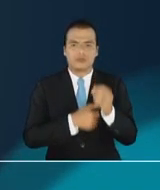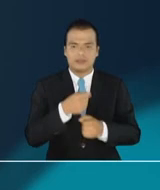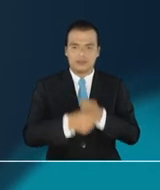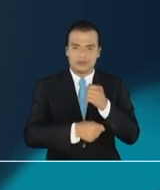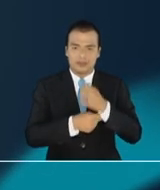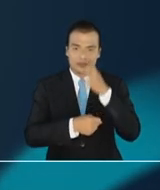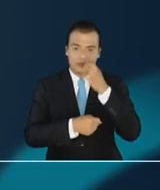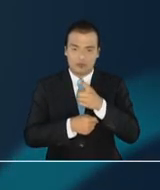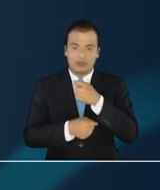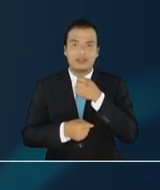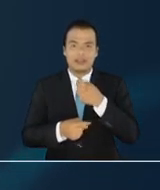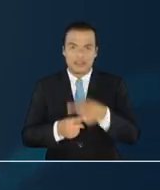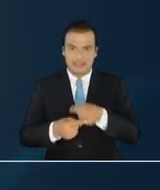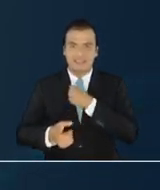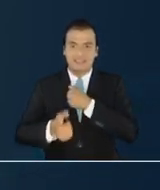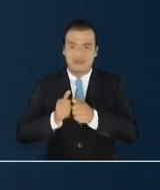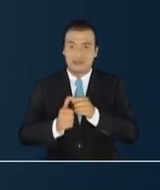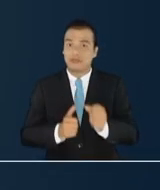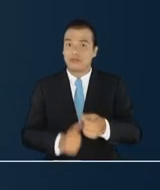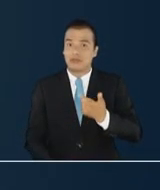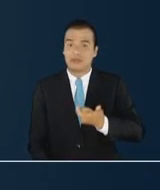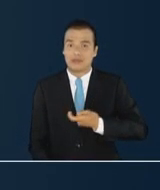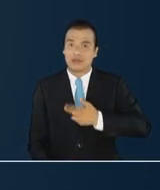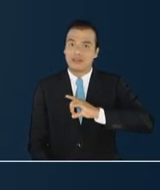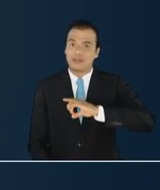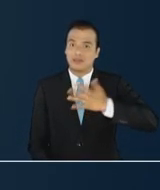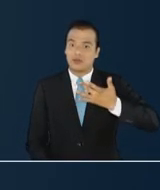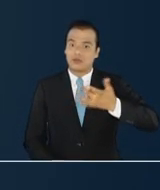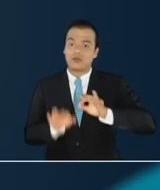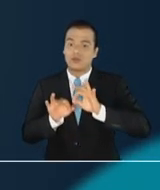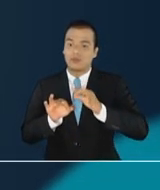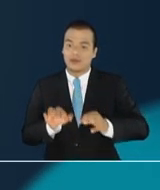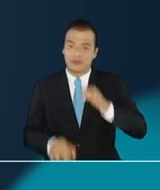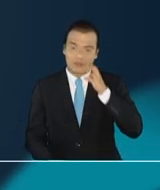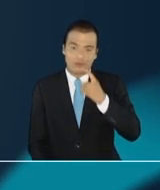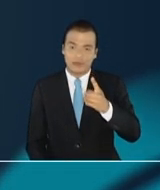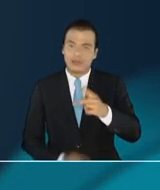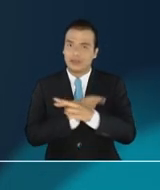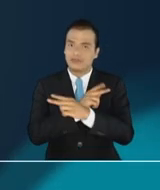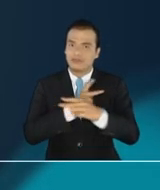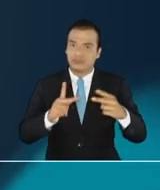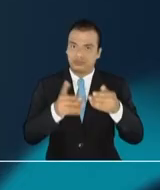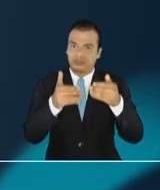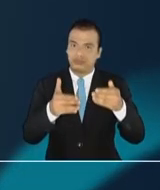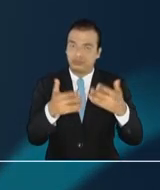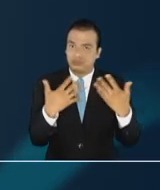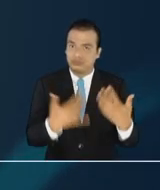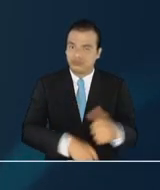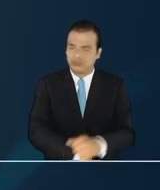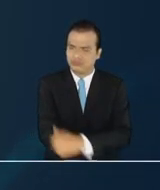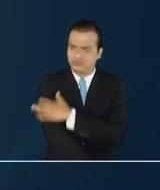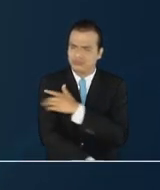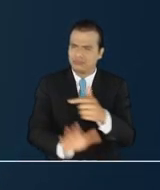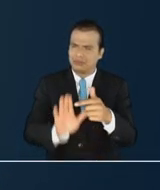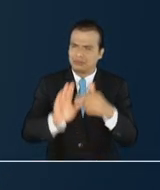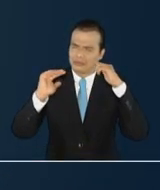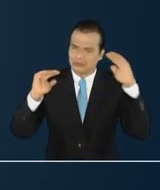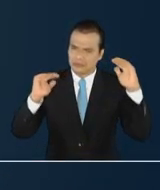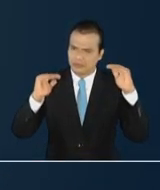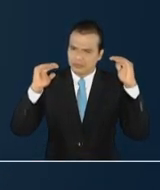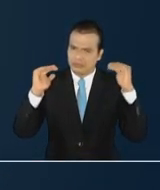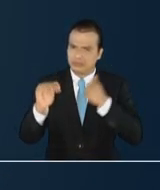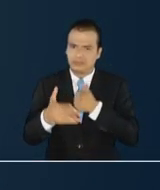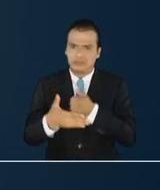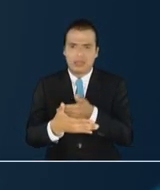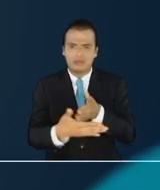primera medalla de oro añ en para natación que destacaron los medios como un campeón sin limitaciones en esa noche especial